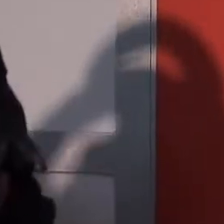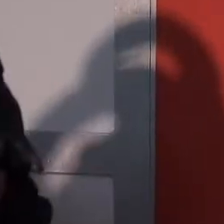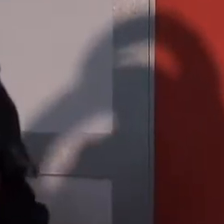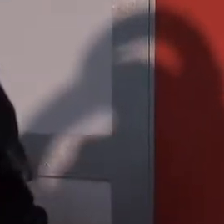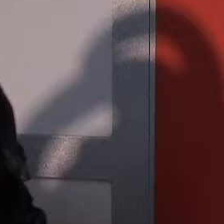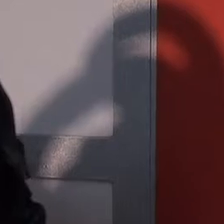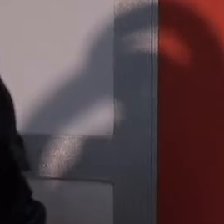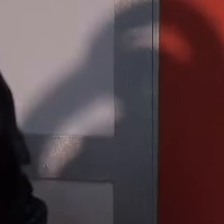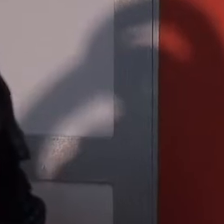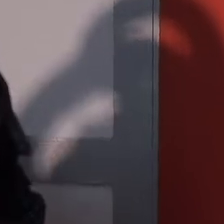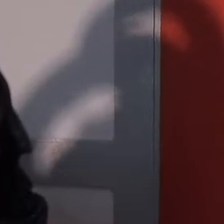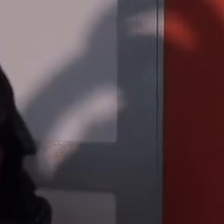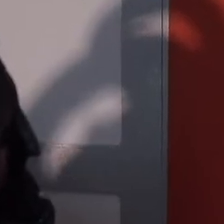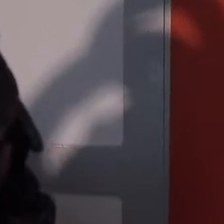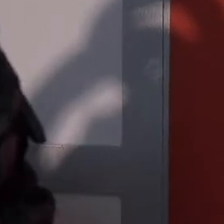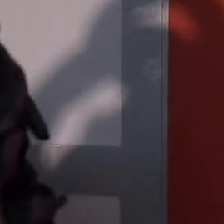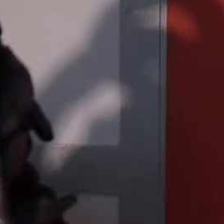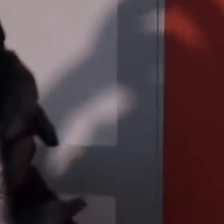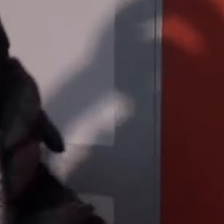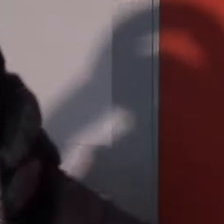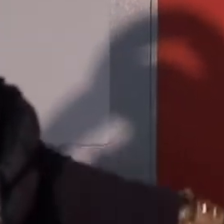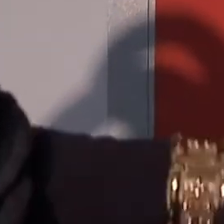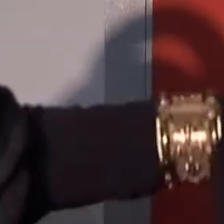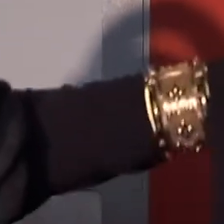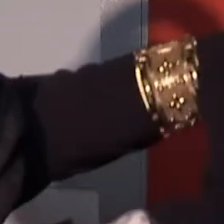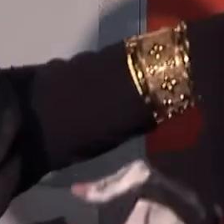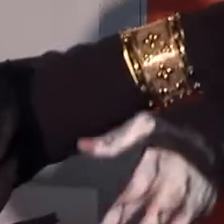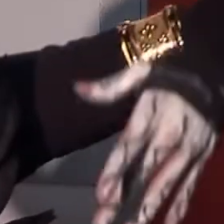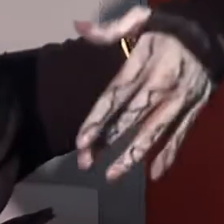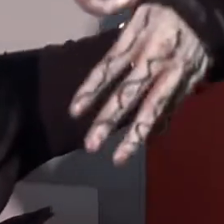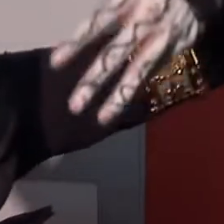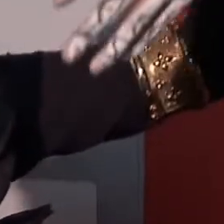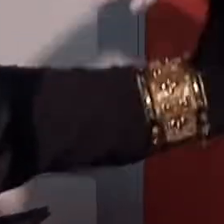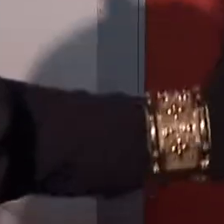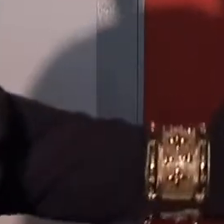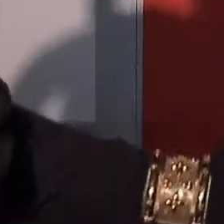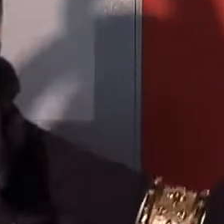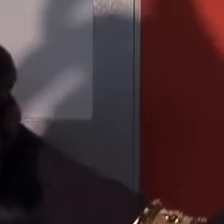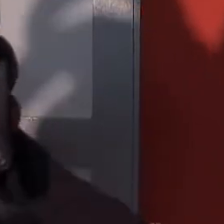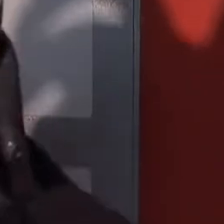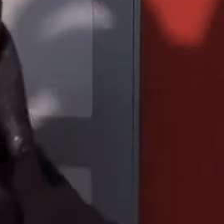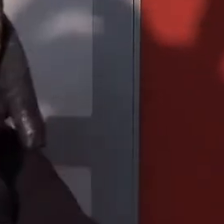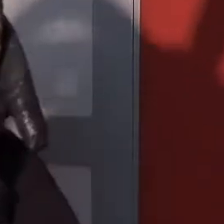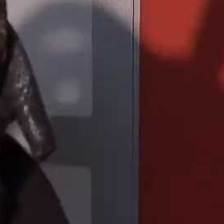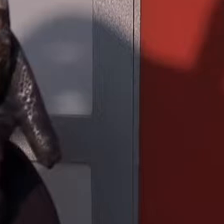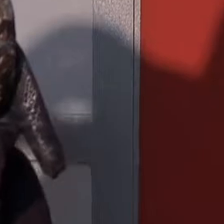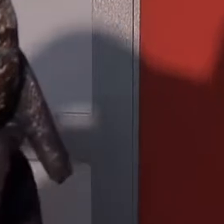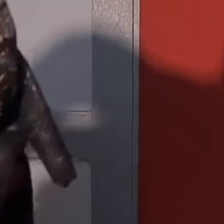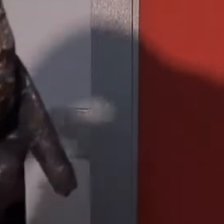Invocó la ira de sus sangrientos dioses ante un enorme ídolo de piedra,